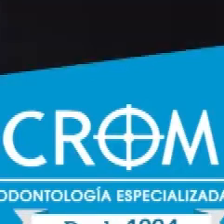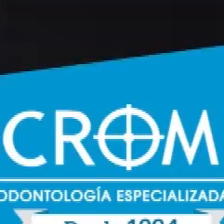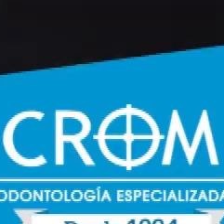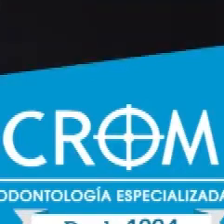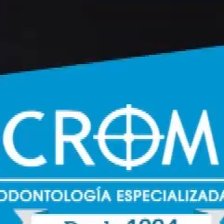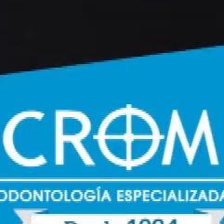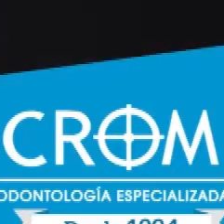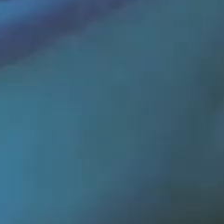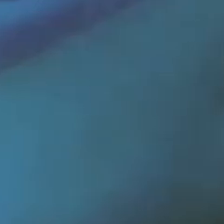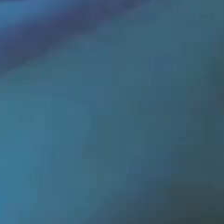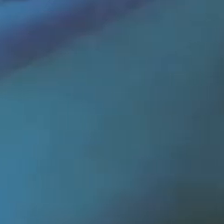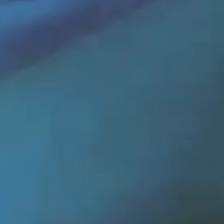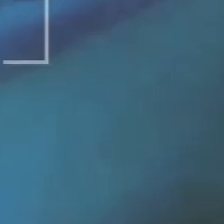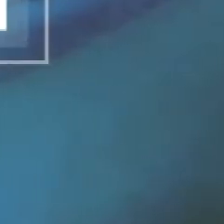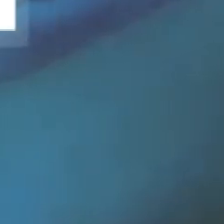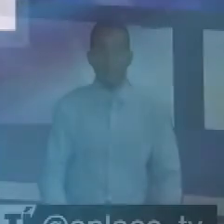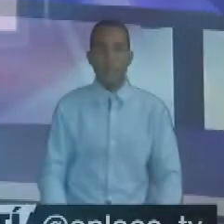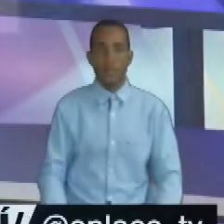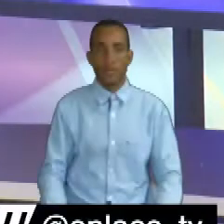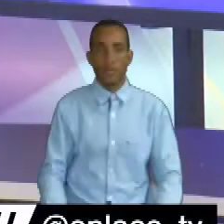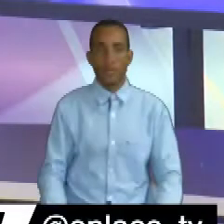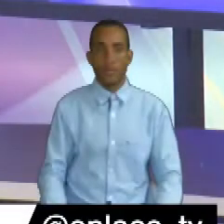es odontología especializada.